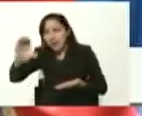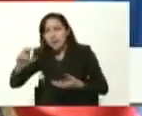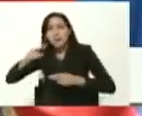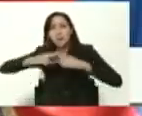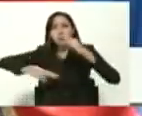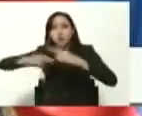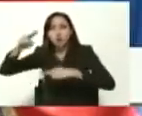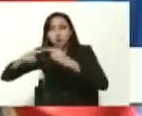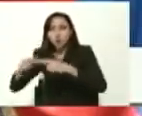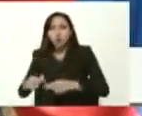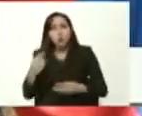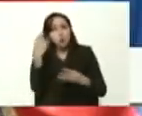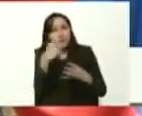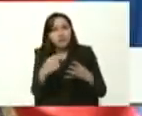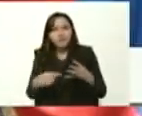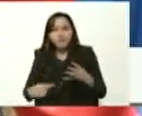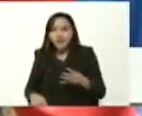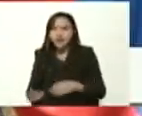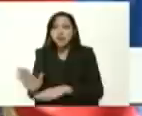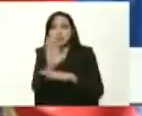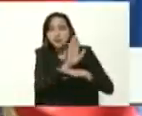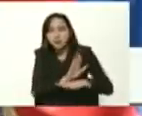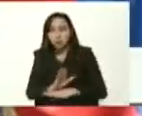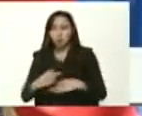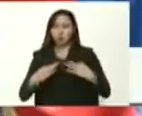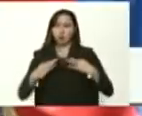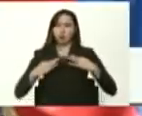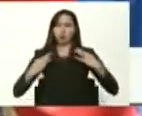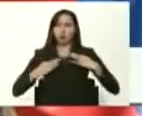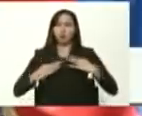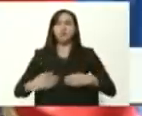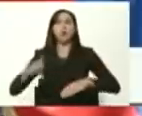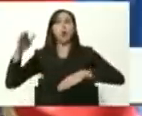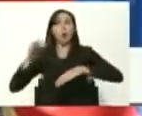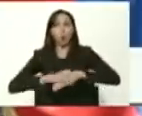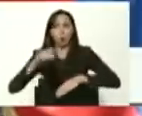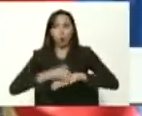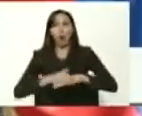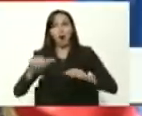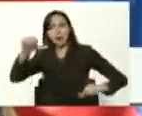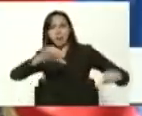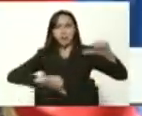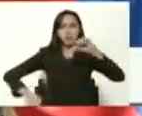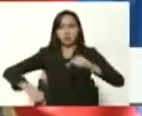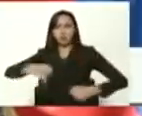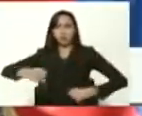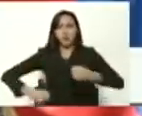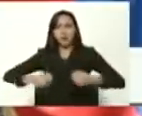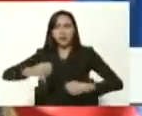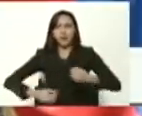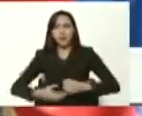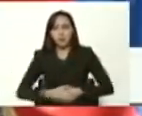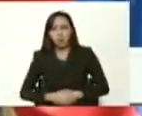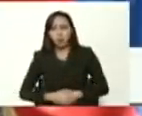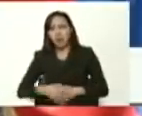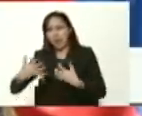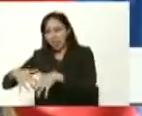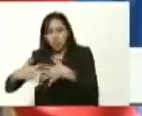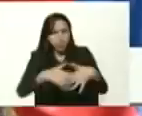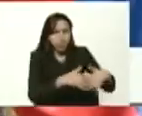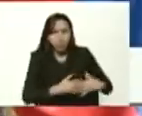materiales de seguridad, uniformes, calzado, químico, transporte, repuestos para las